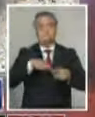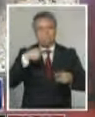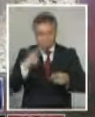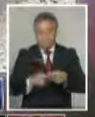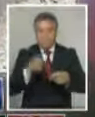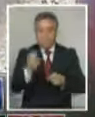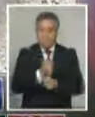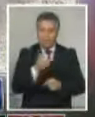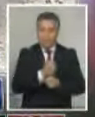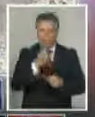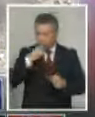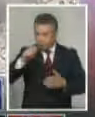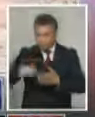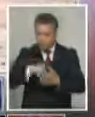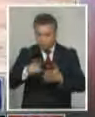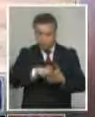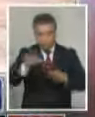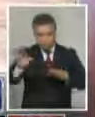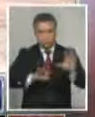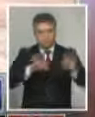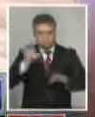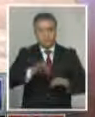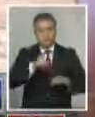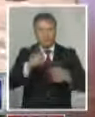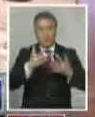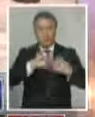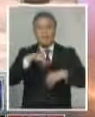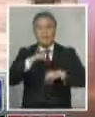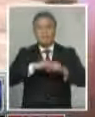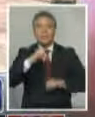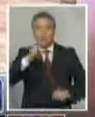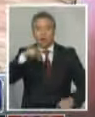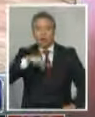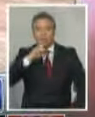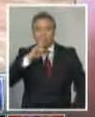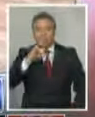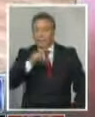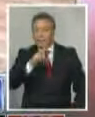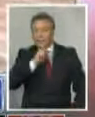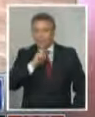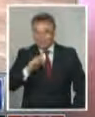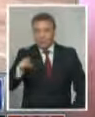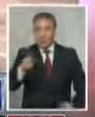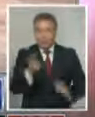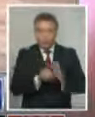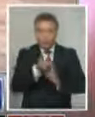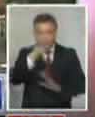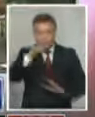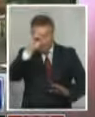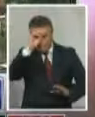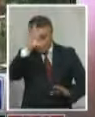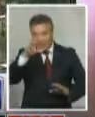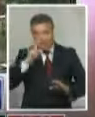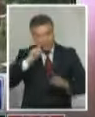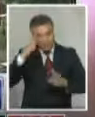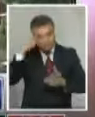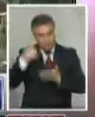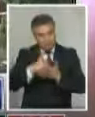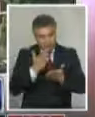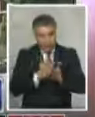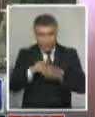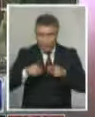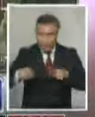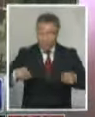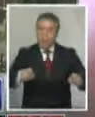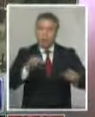la contratación de, por ejemplo, de todas aquellas empresas contratistas para la construcción de las nuevas minas que Codelco está planificando. Es decir,